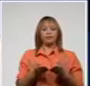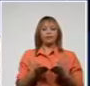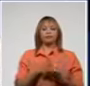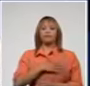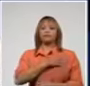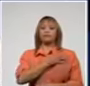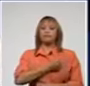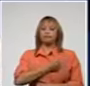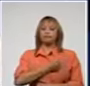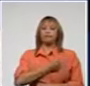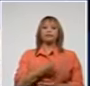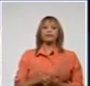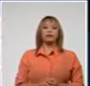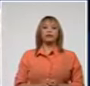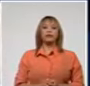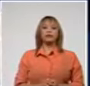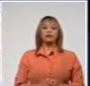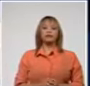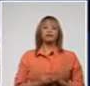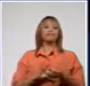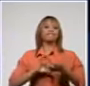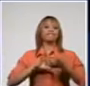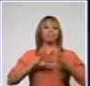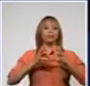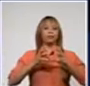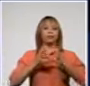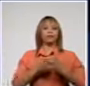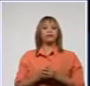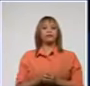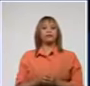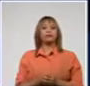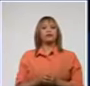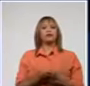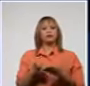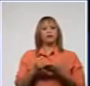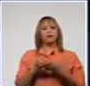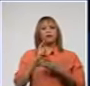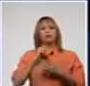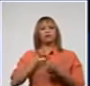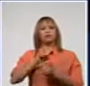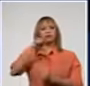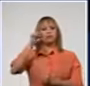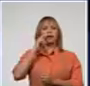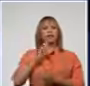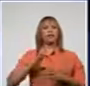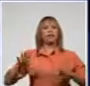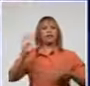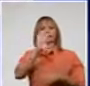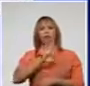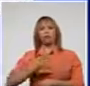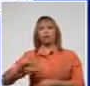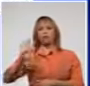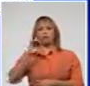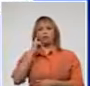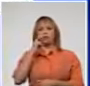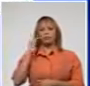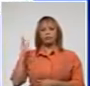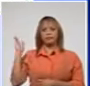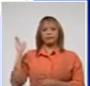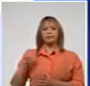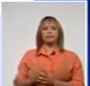lamentablemente, muy complejo. Si me ayudan ahí con el mapa del mundo, que le agradecemos